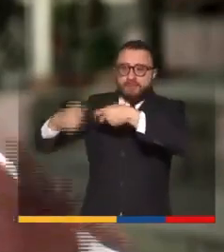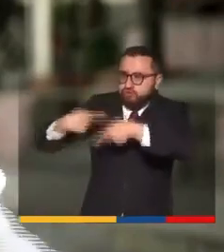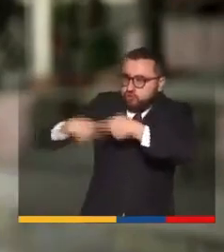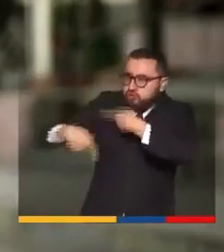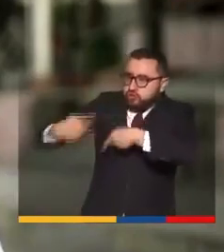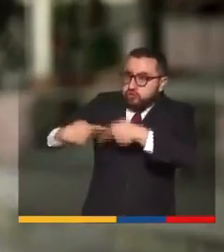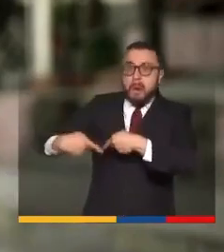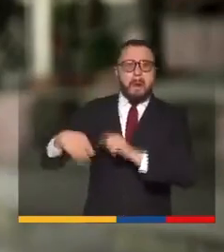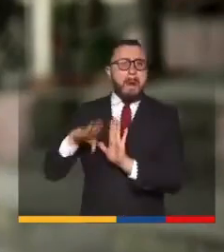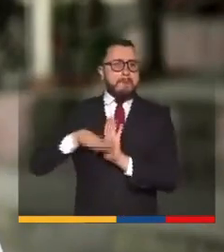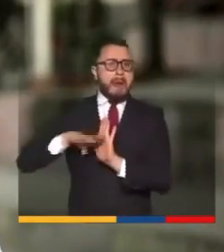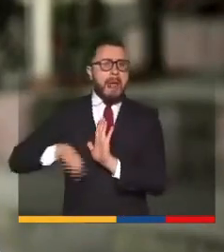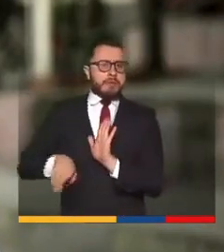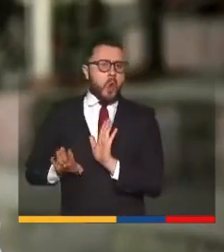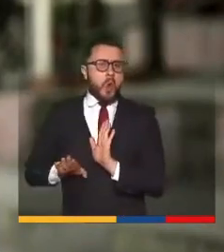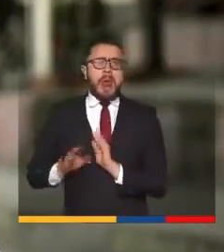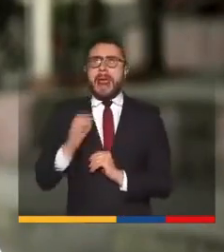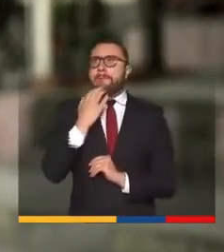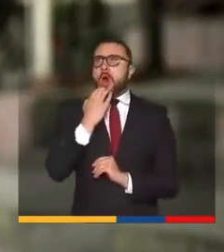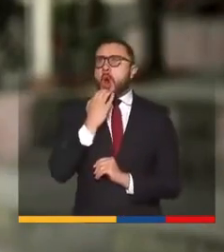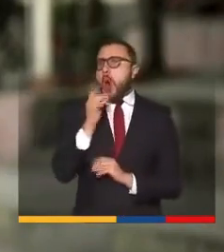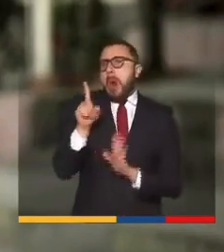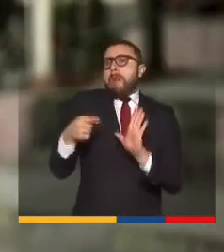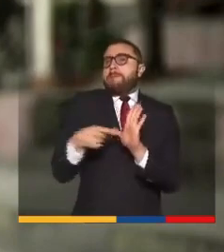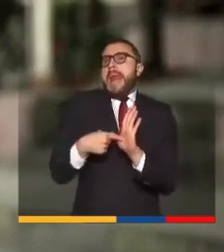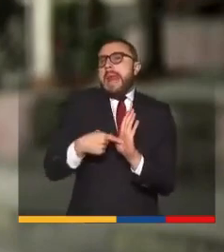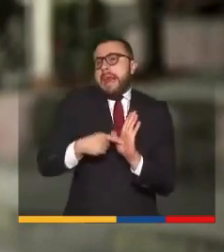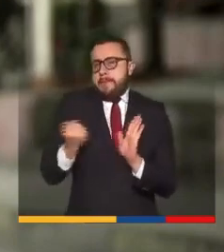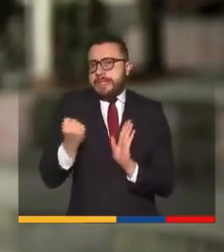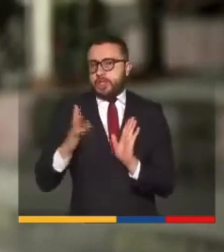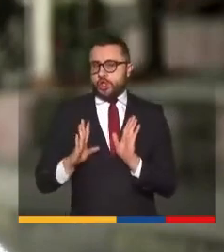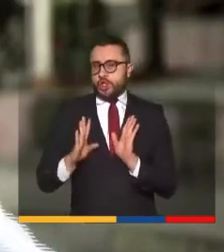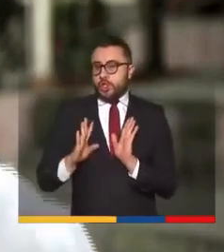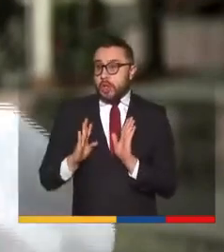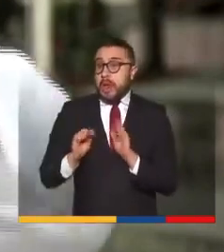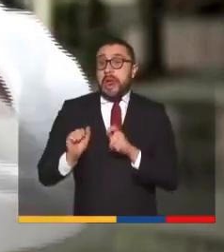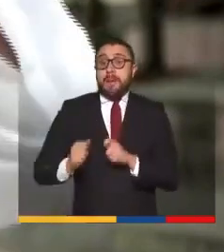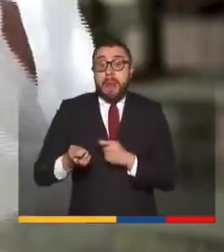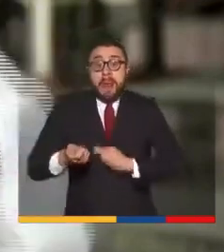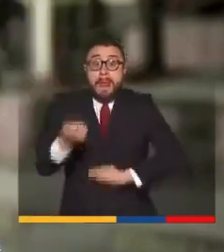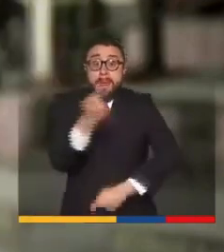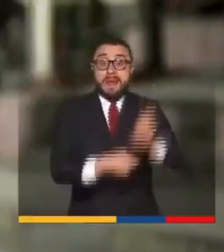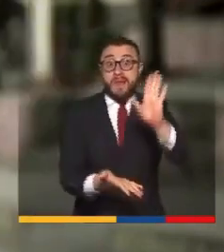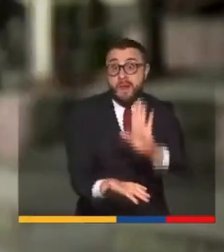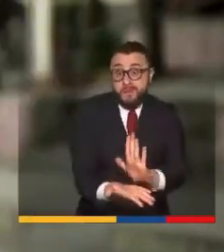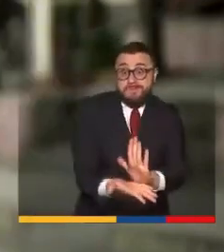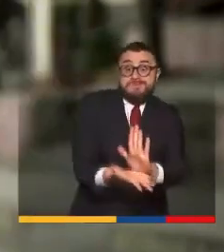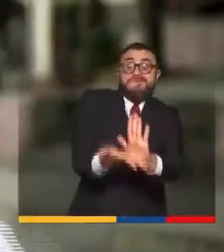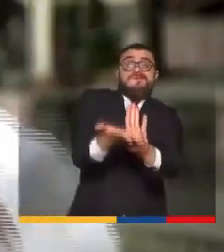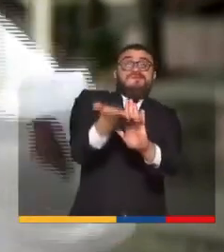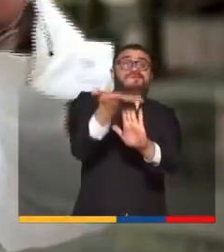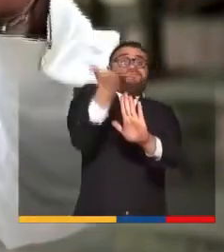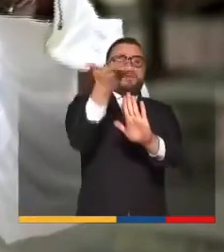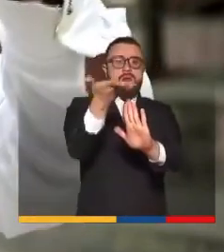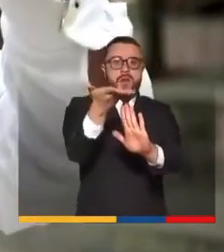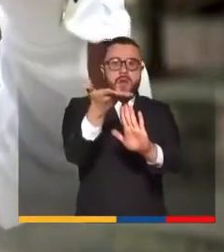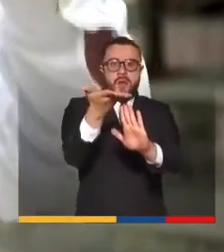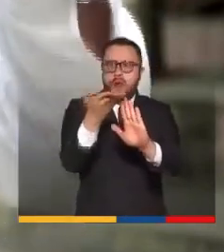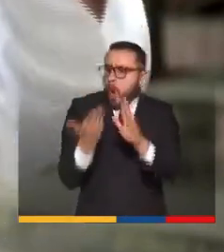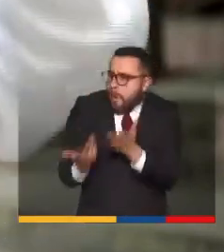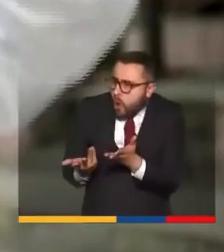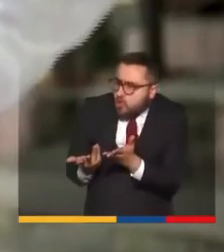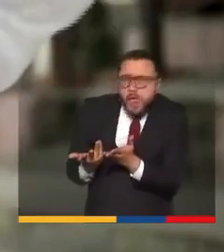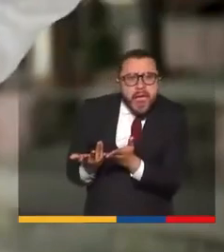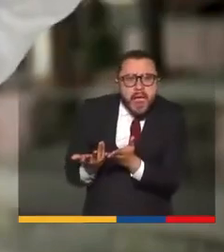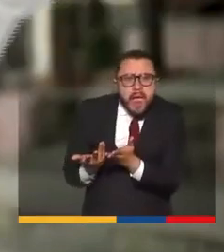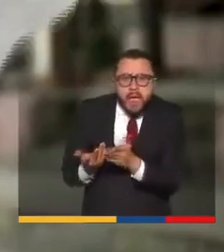un costo bajo, digamos 1,000 pesos, y venderla a un precio mucho más alto, ligado